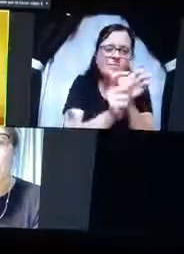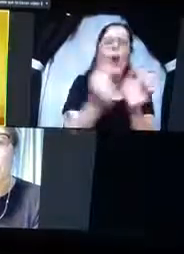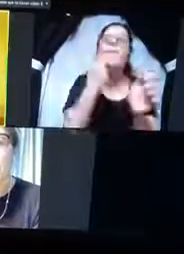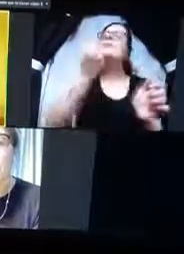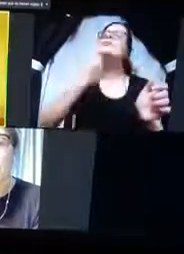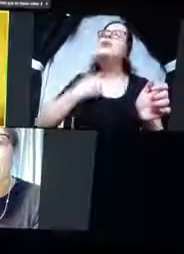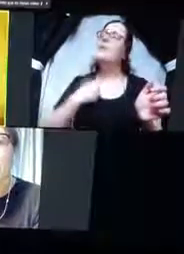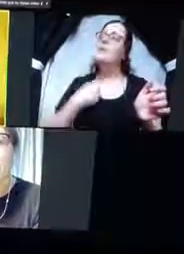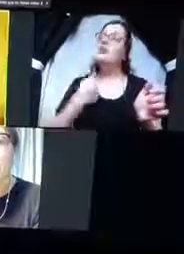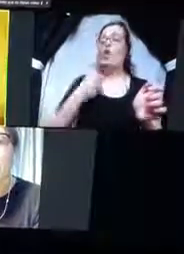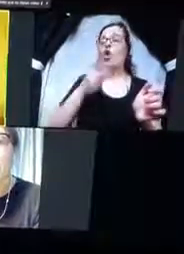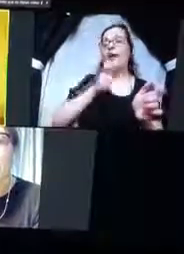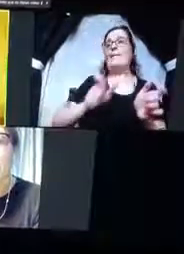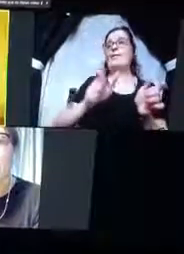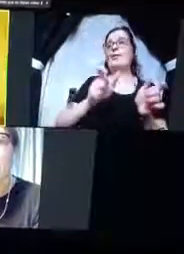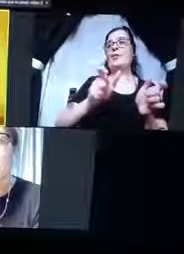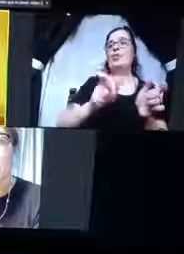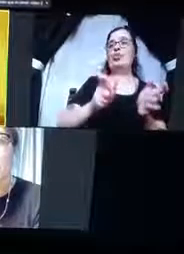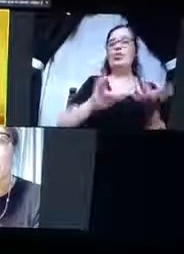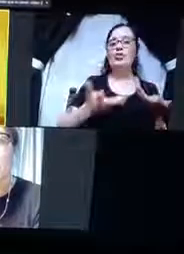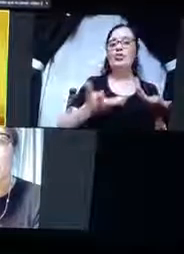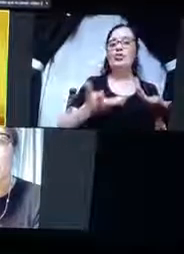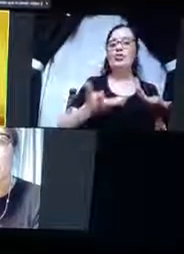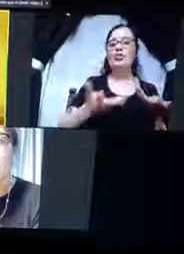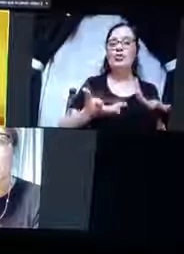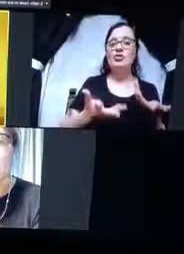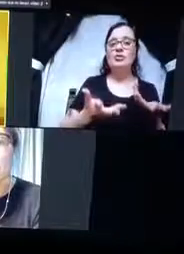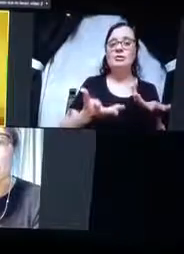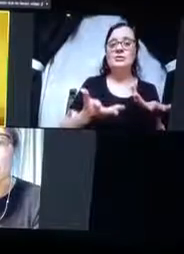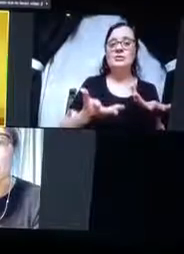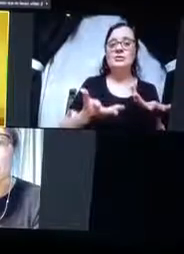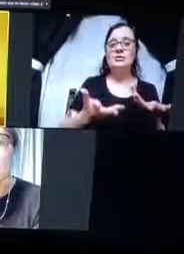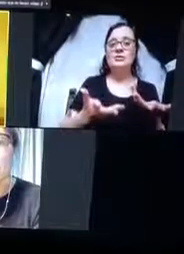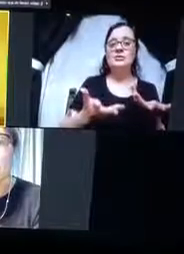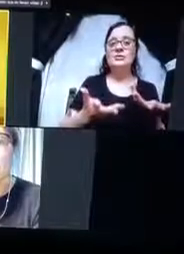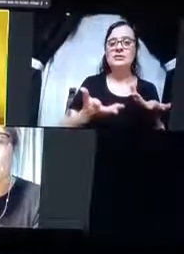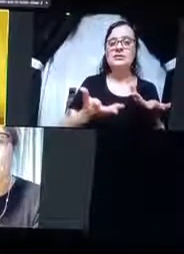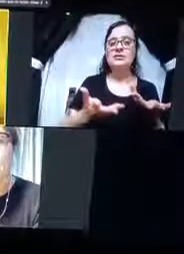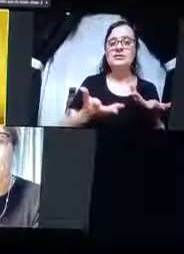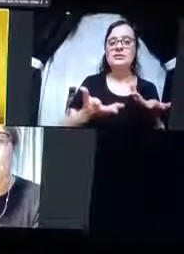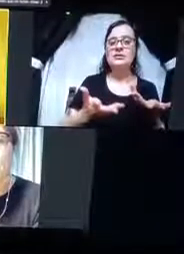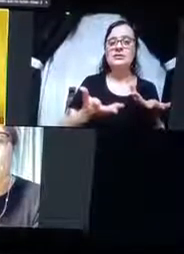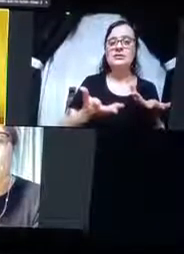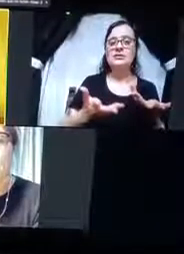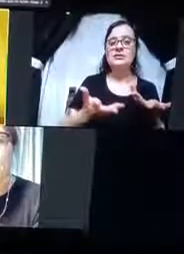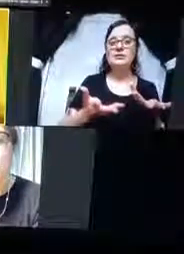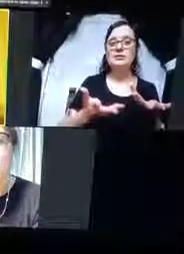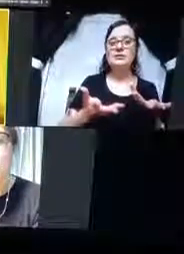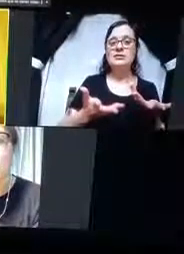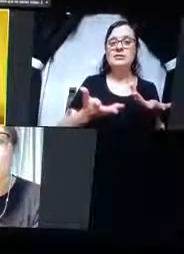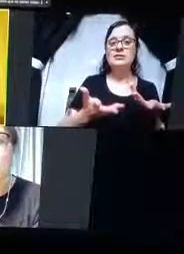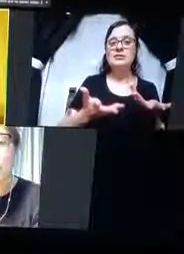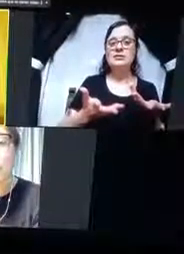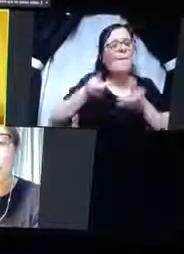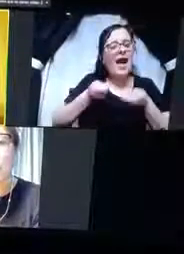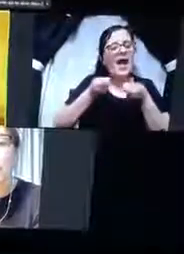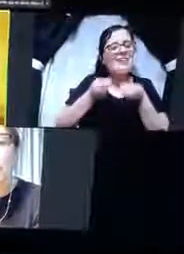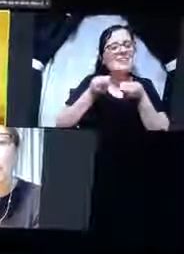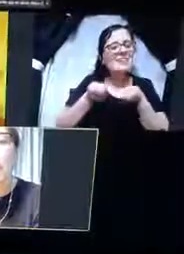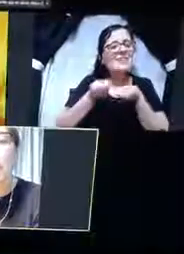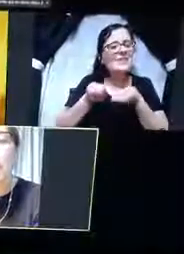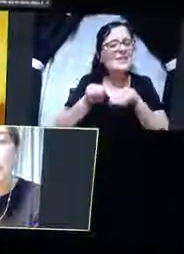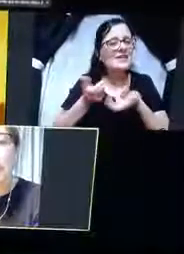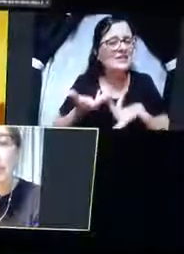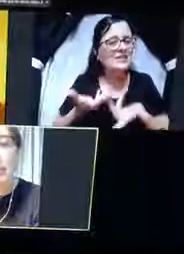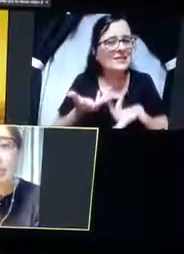los que contestamos. De lo que se trata es de brindar un contexto estimulante para que estos se puedan